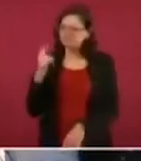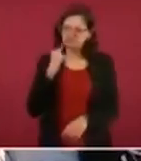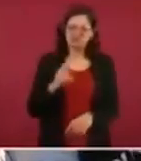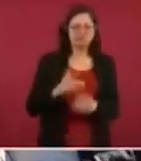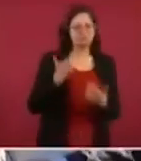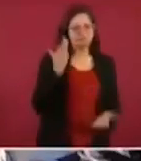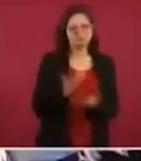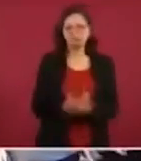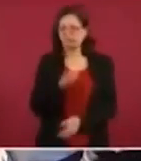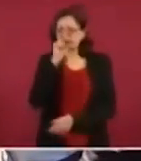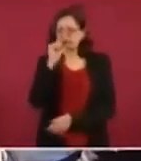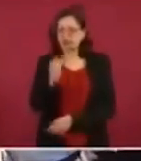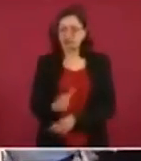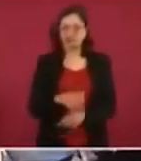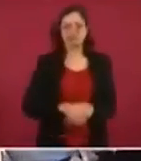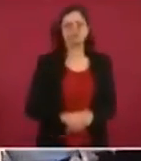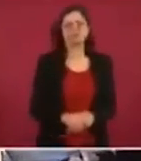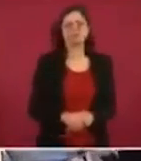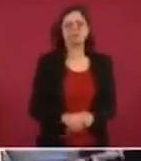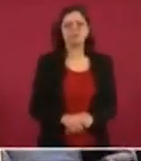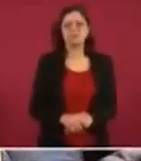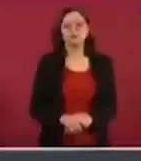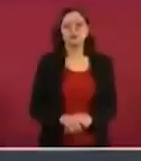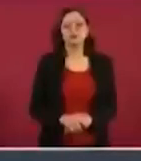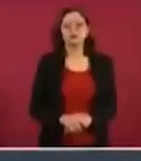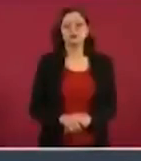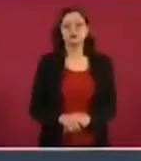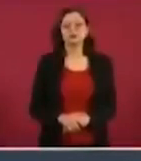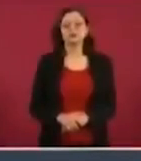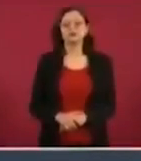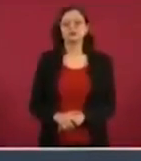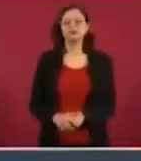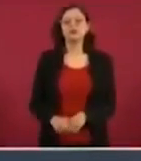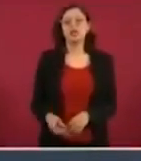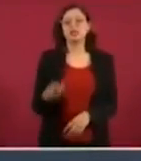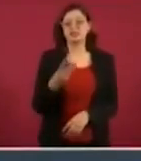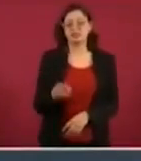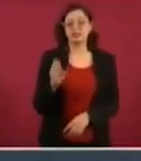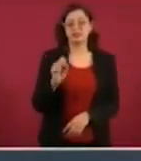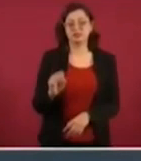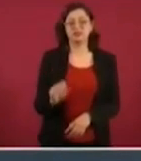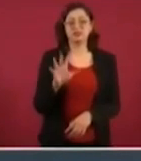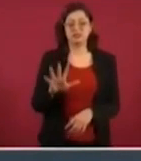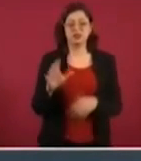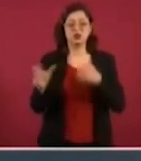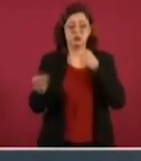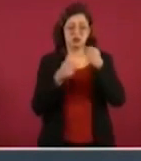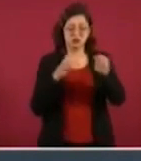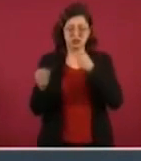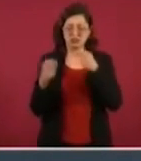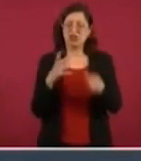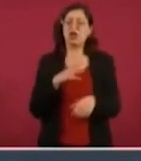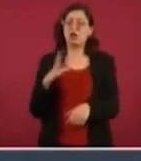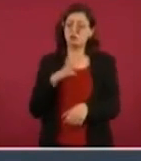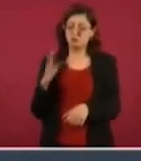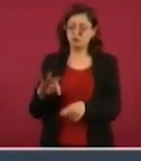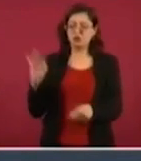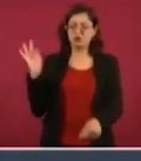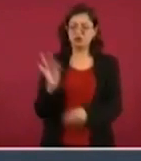Se brinda protección a 365 periodistas y